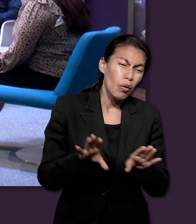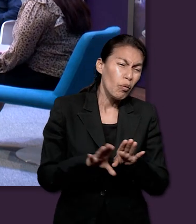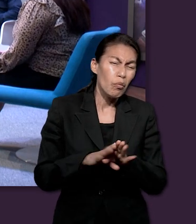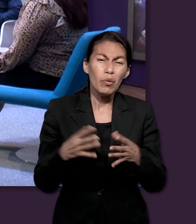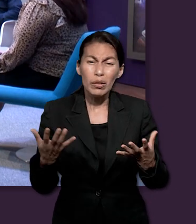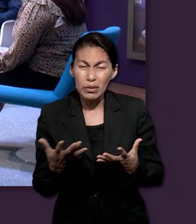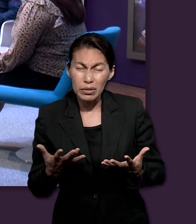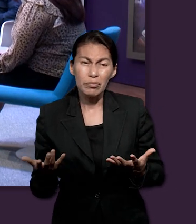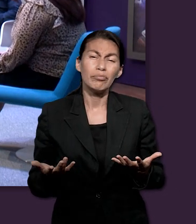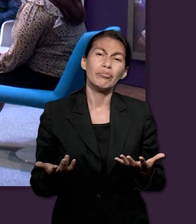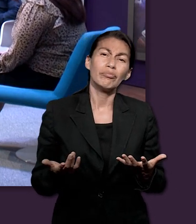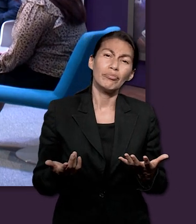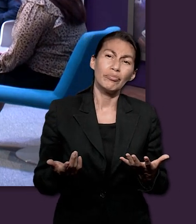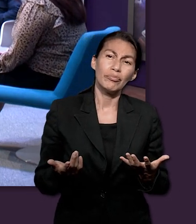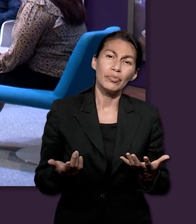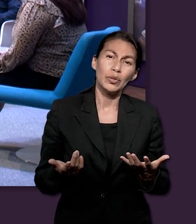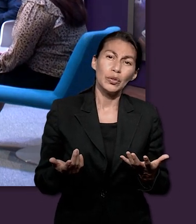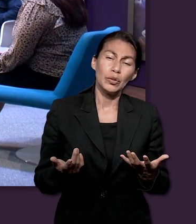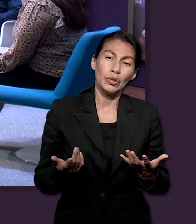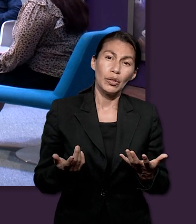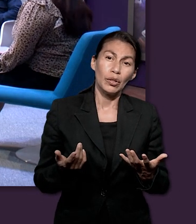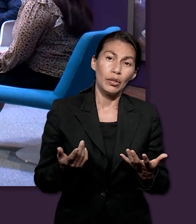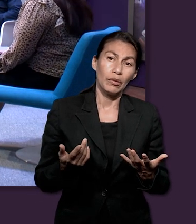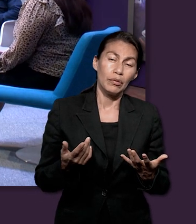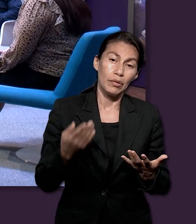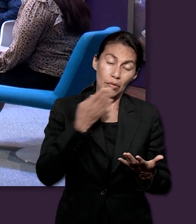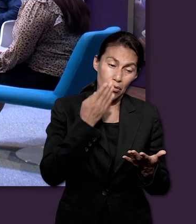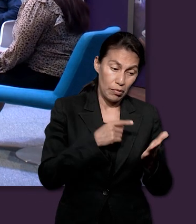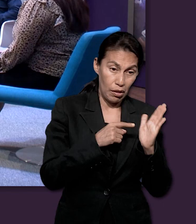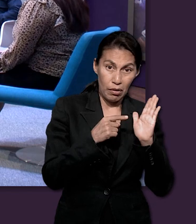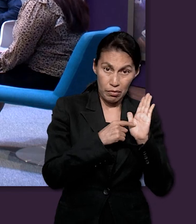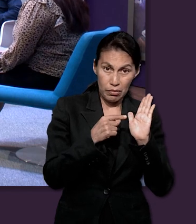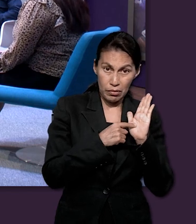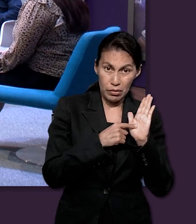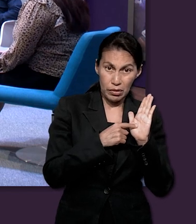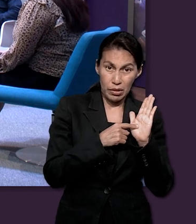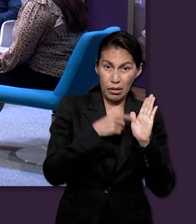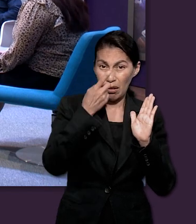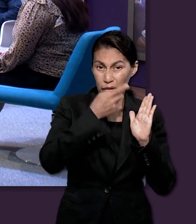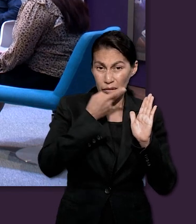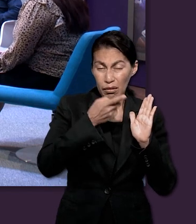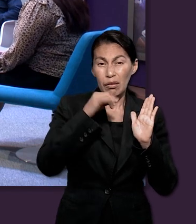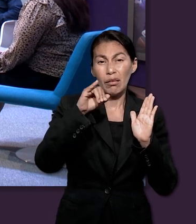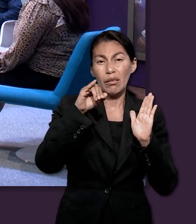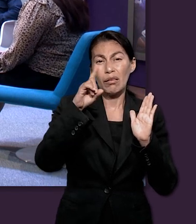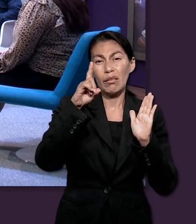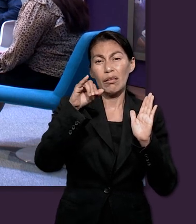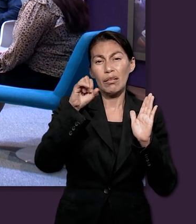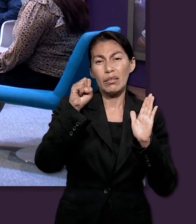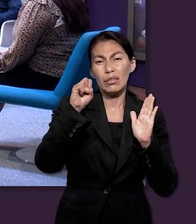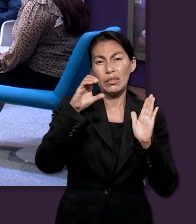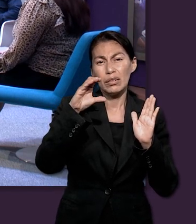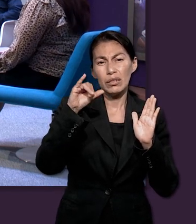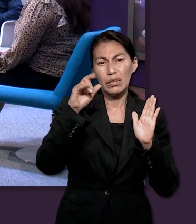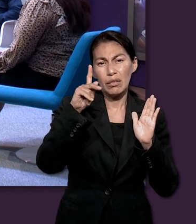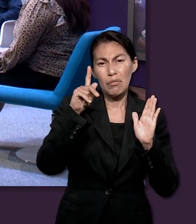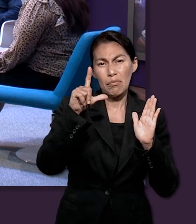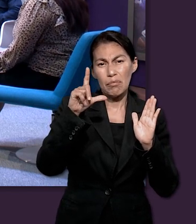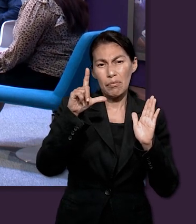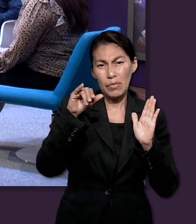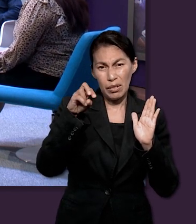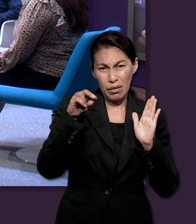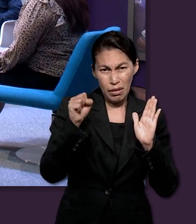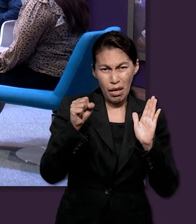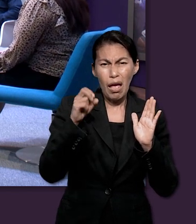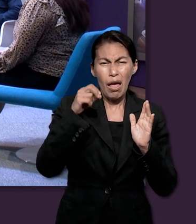situaciones, cómo actuamos, y podemos ver a lo largo de la Biblia que la disciplina es una de las cosas que más se recompensan. Y como Moisés, también